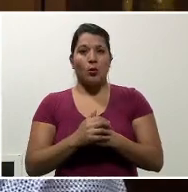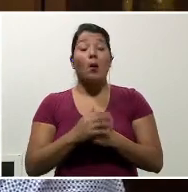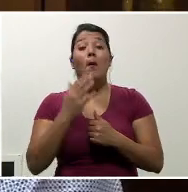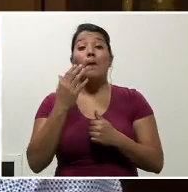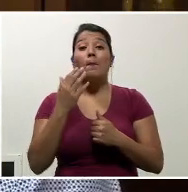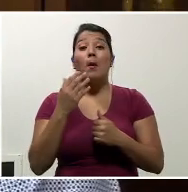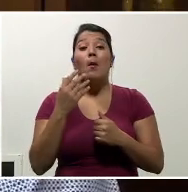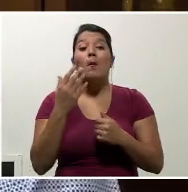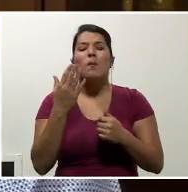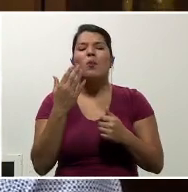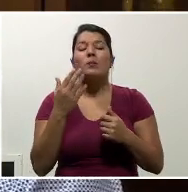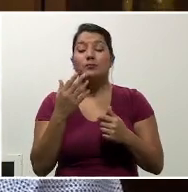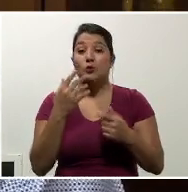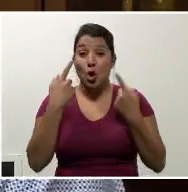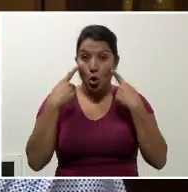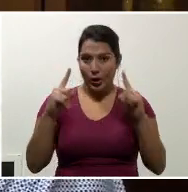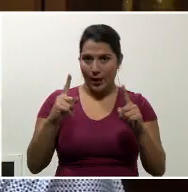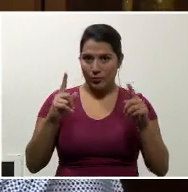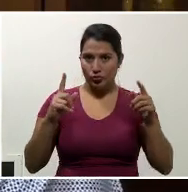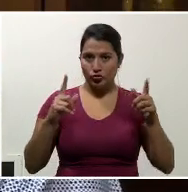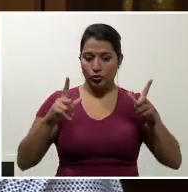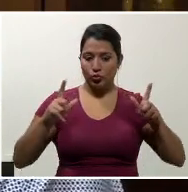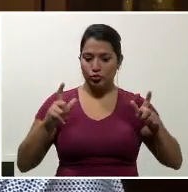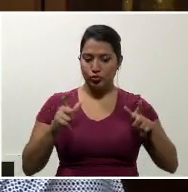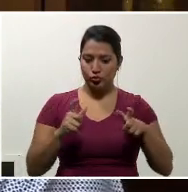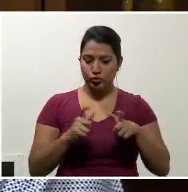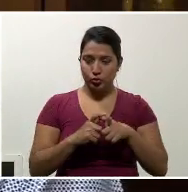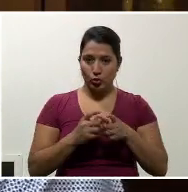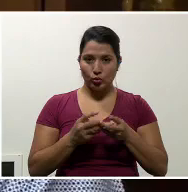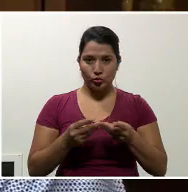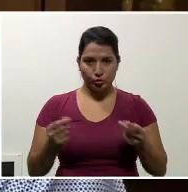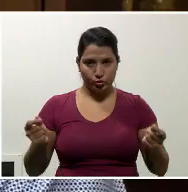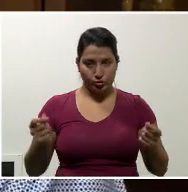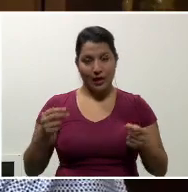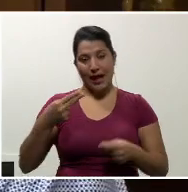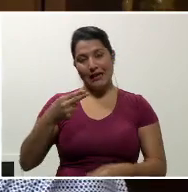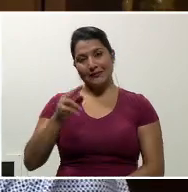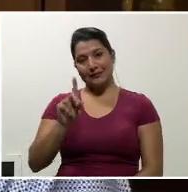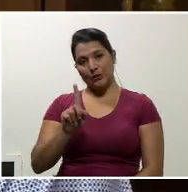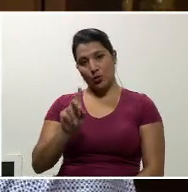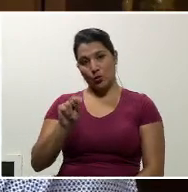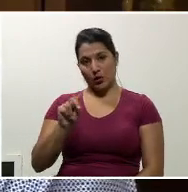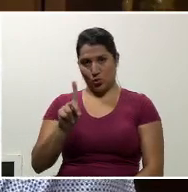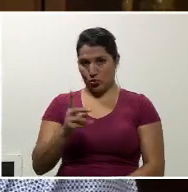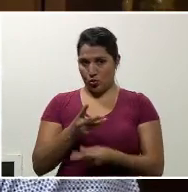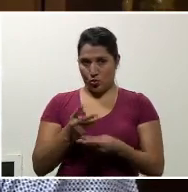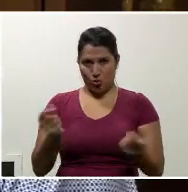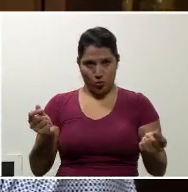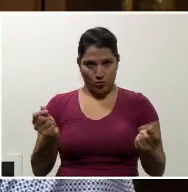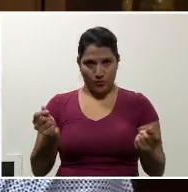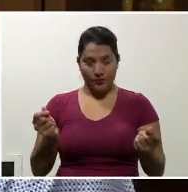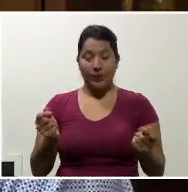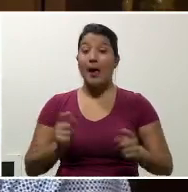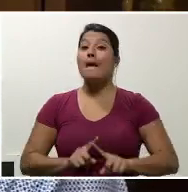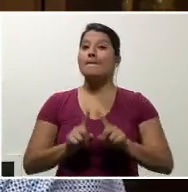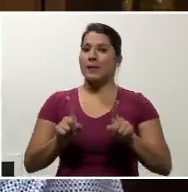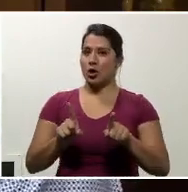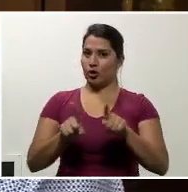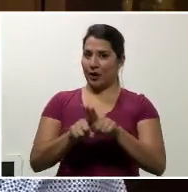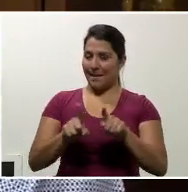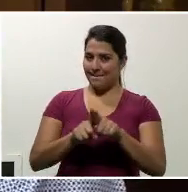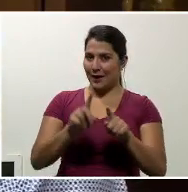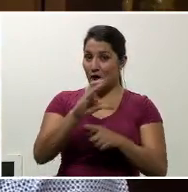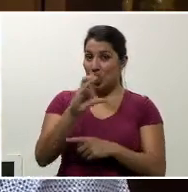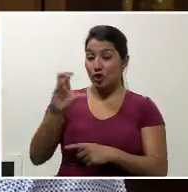o mitigamos la pandemia H1N1 en Costa Rica, sino que además bajamos